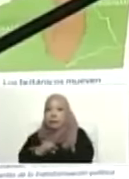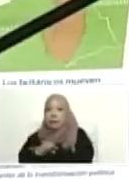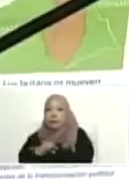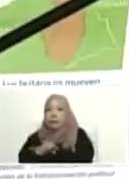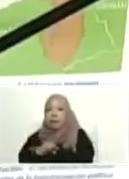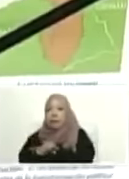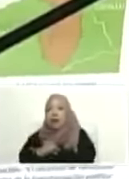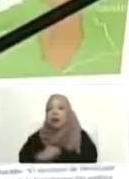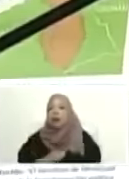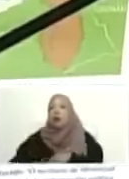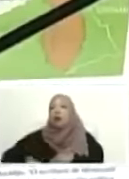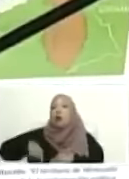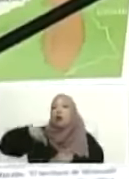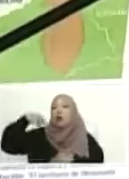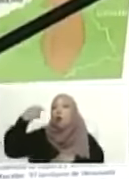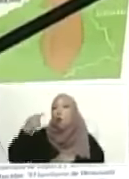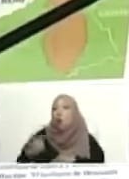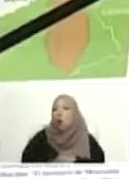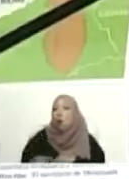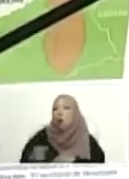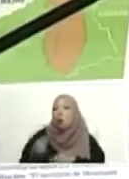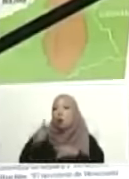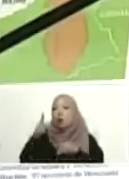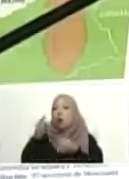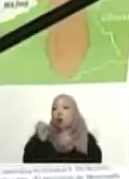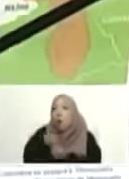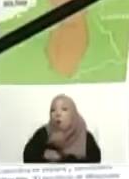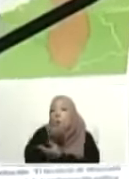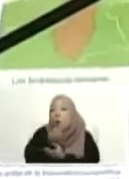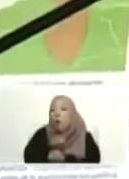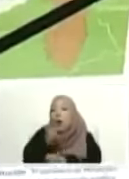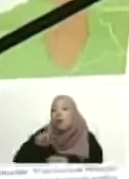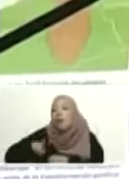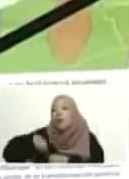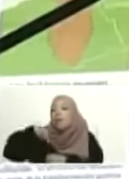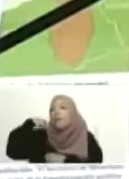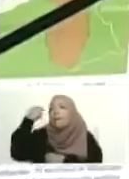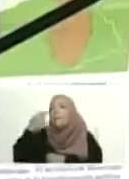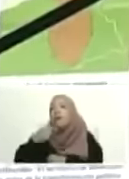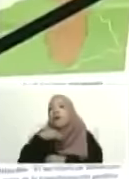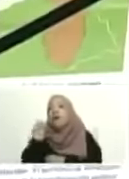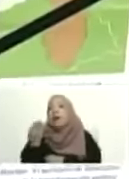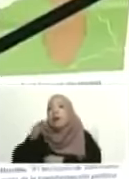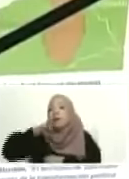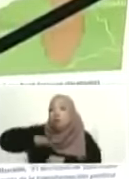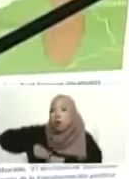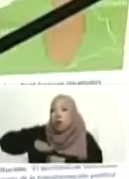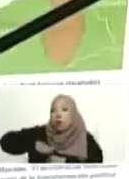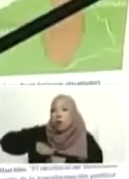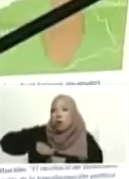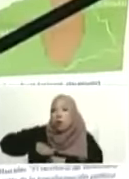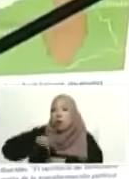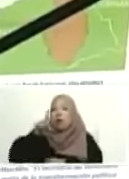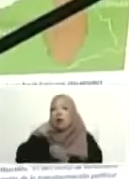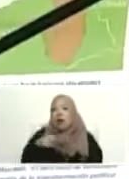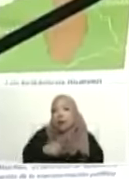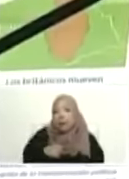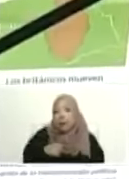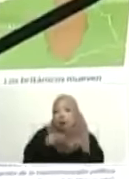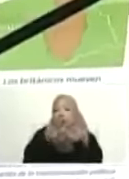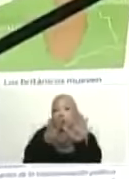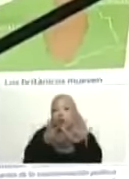Y luego, una línea Chambord que fue publicada mucho después de su muerte, para 1887,